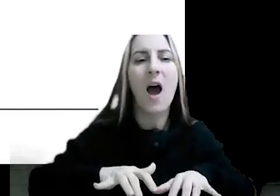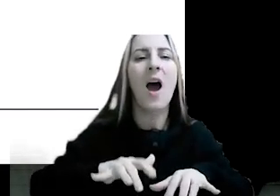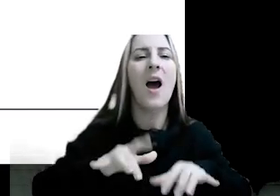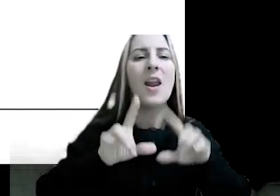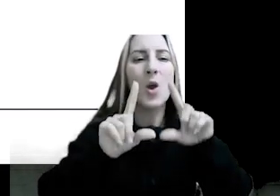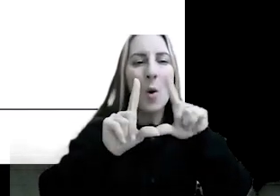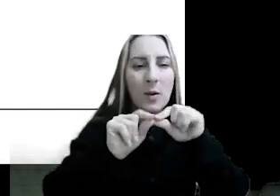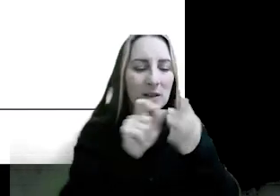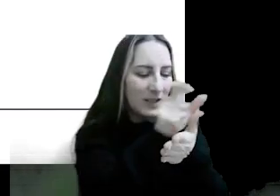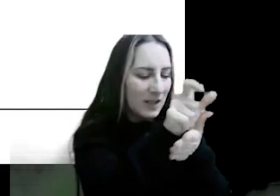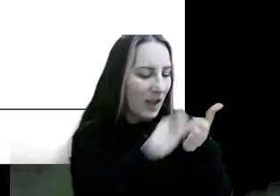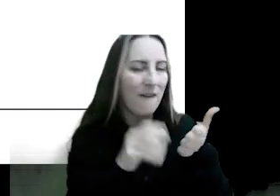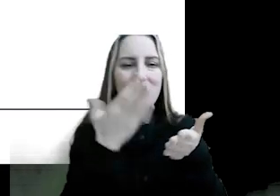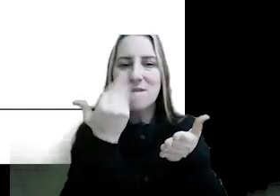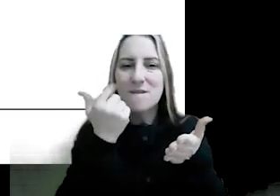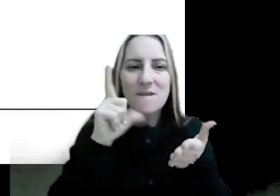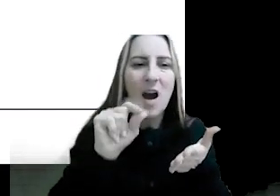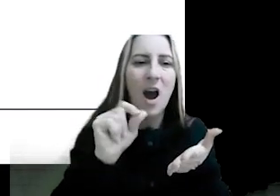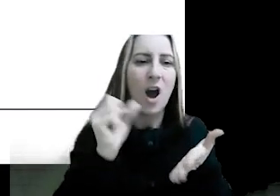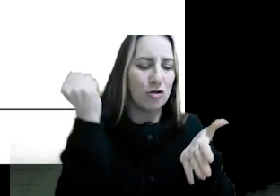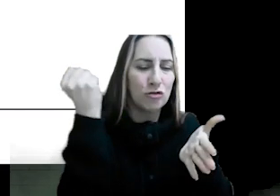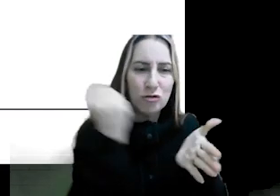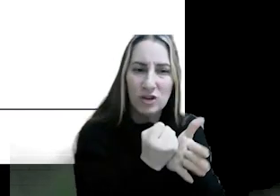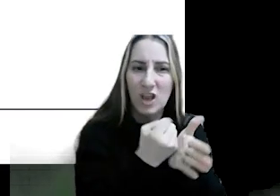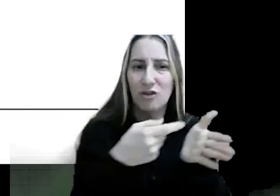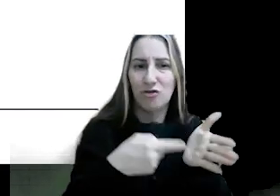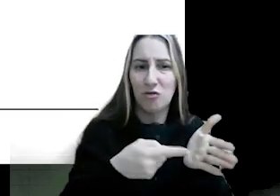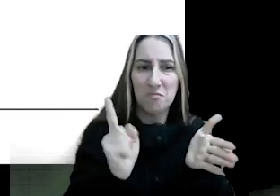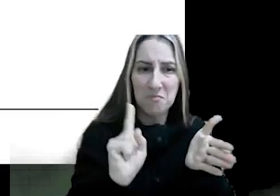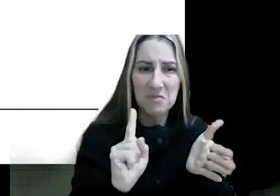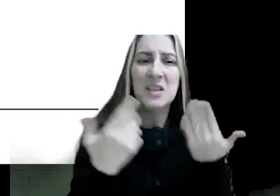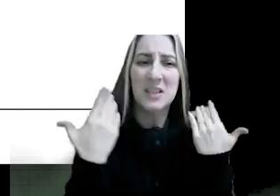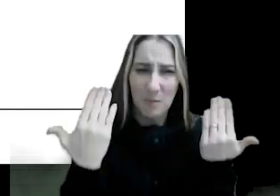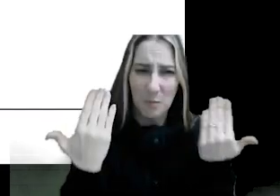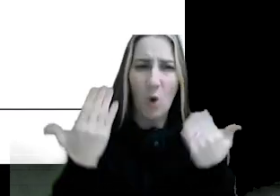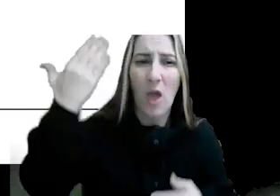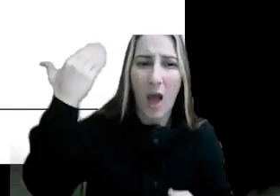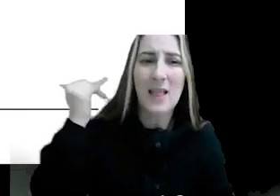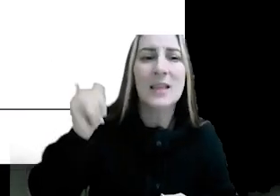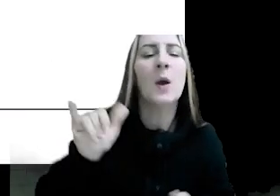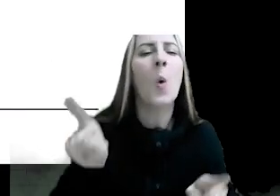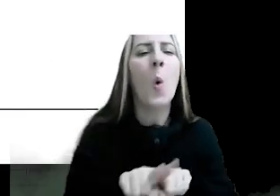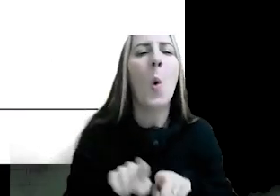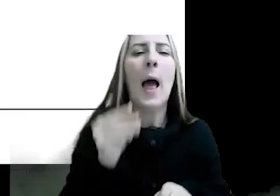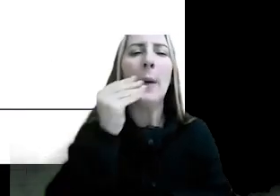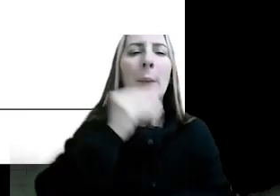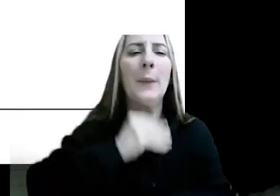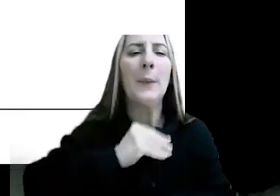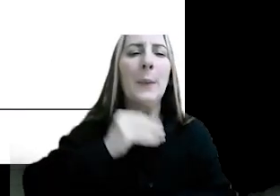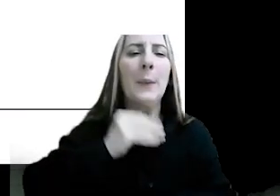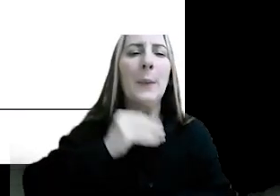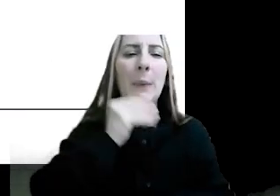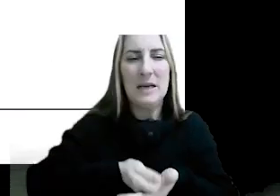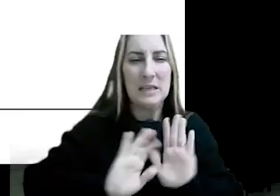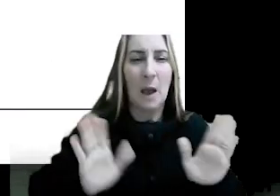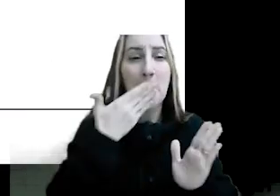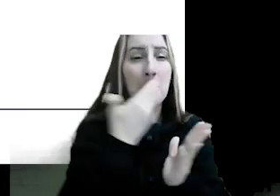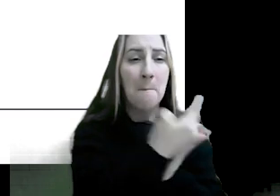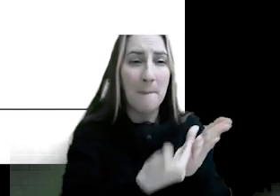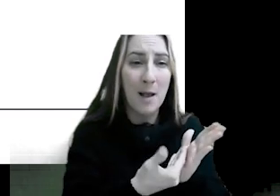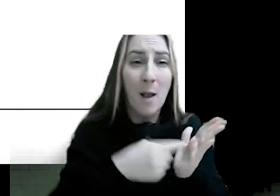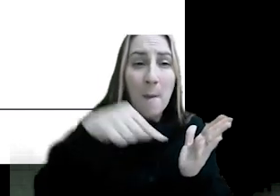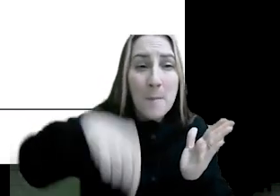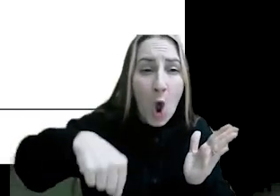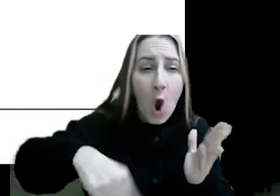un banco, un sello que no era tal, y tratar de simular el pago a través de un papel. Pero hoy en día, con el